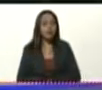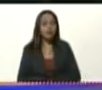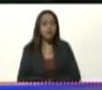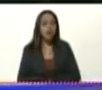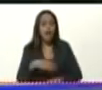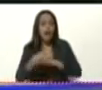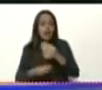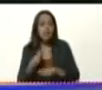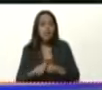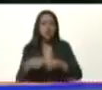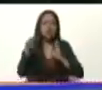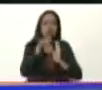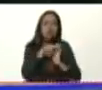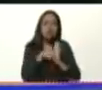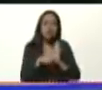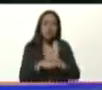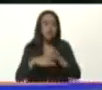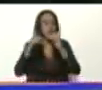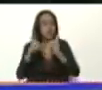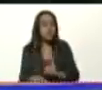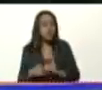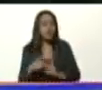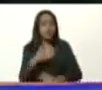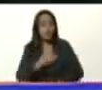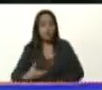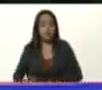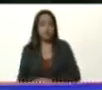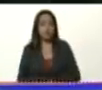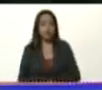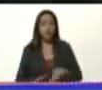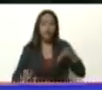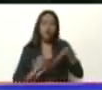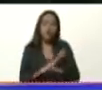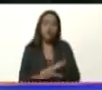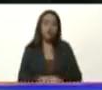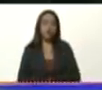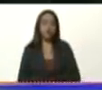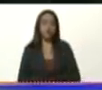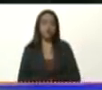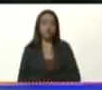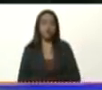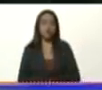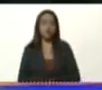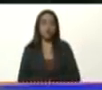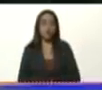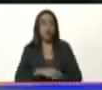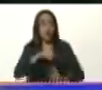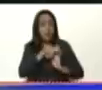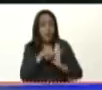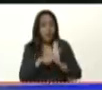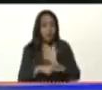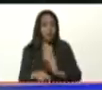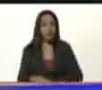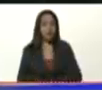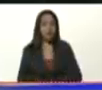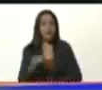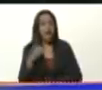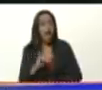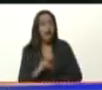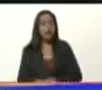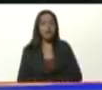emitiendo recomendaciones para su decisión. En el caso concreto, una medida de esta naturaleza acarrearía